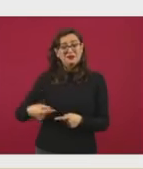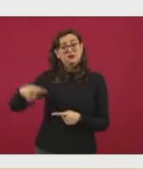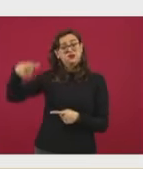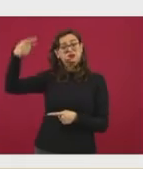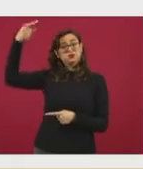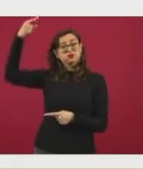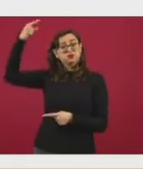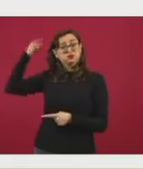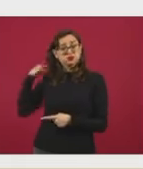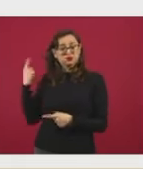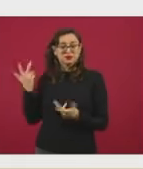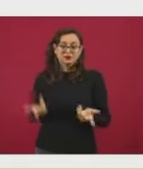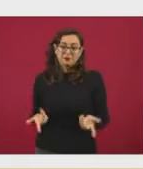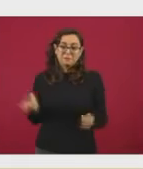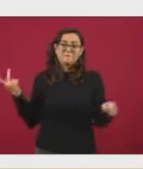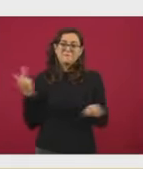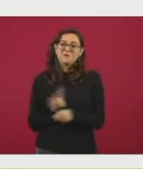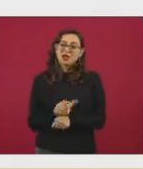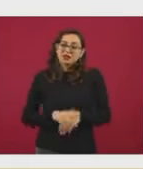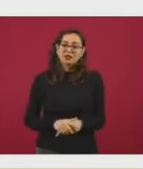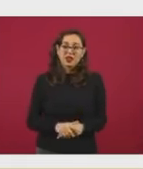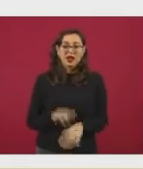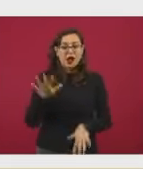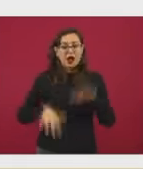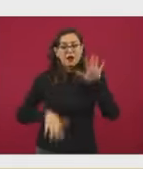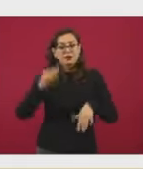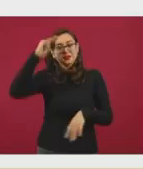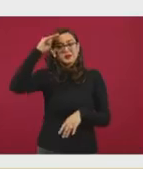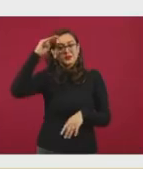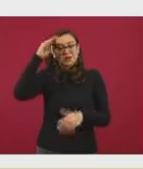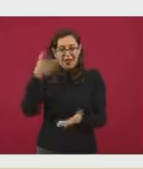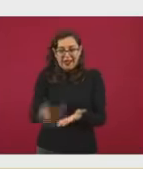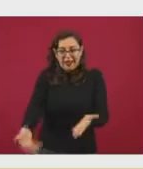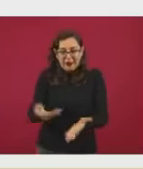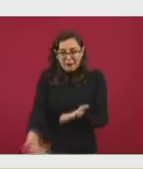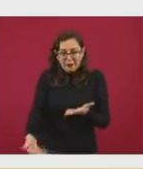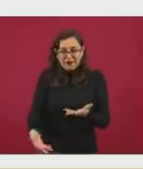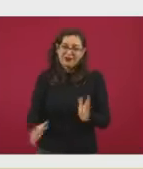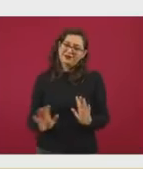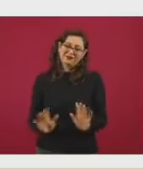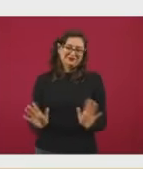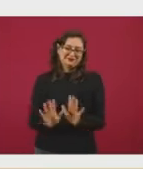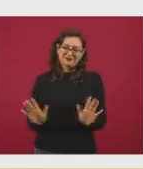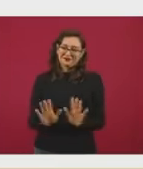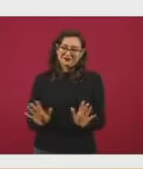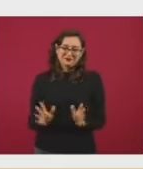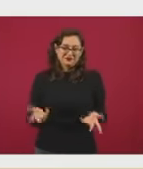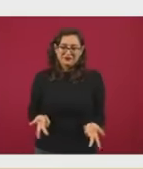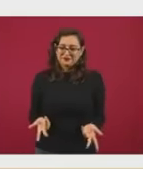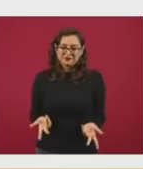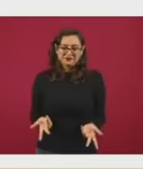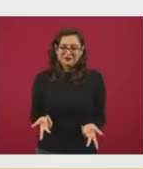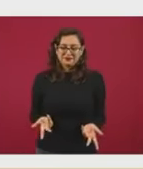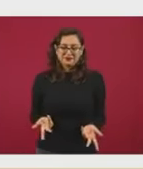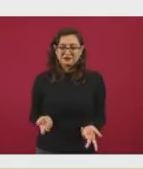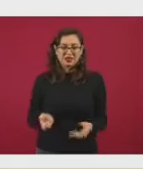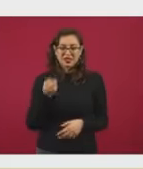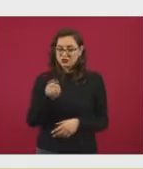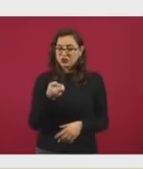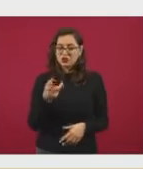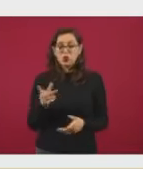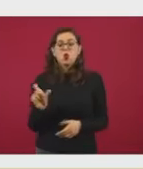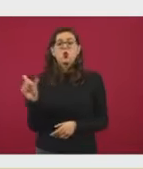muchas veces la aproximación es el IMSS está contratando a quien está siendo investigado, y muy pocas